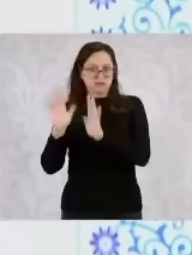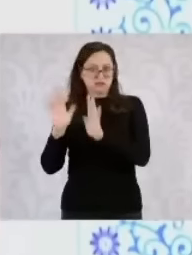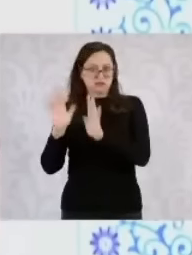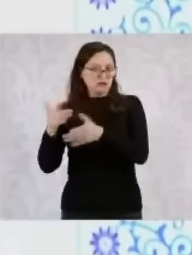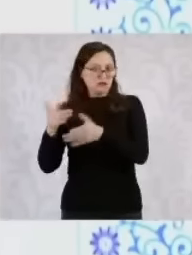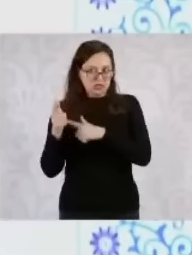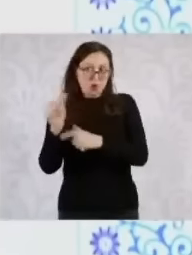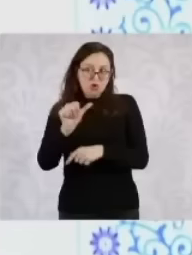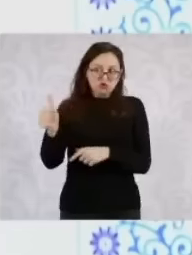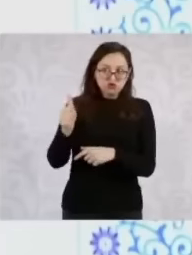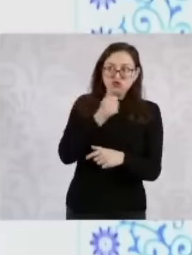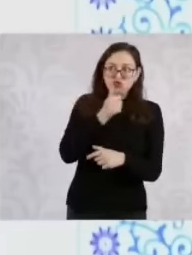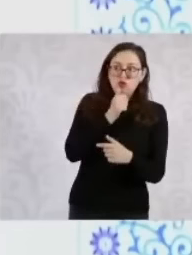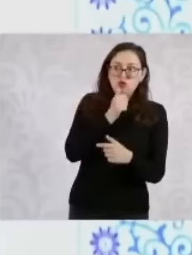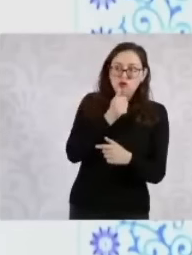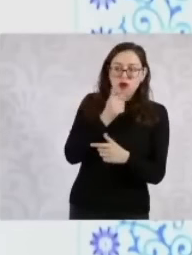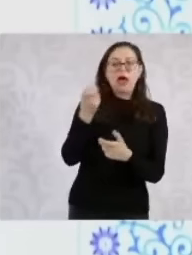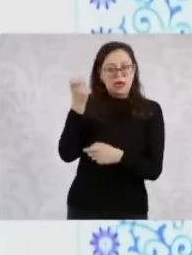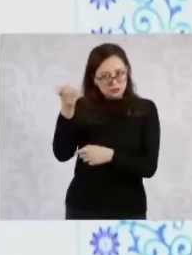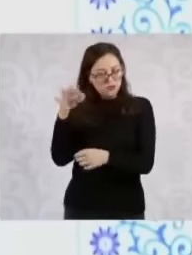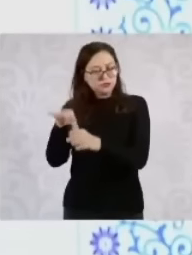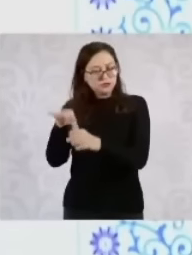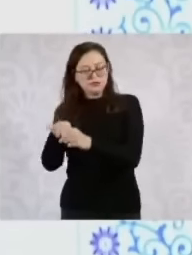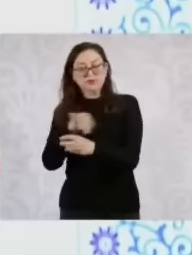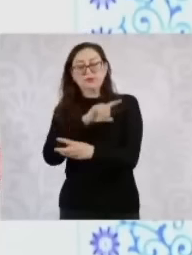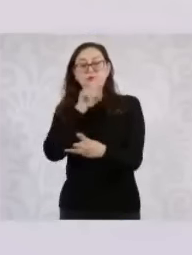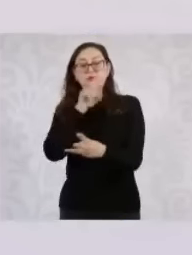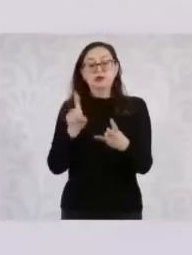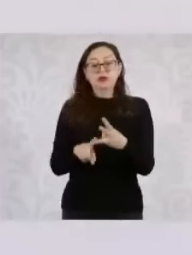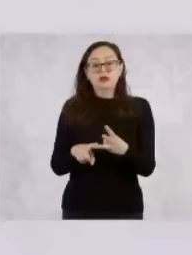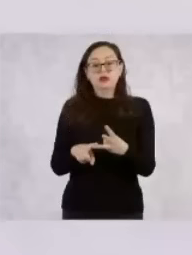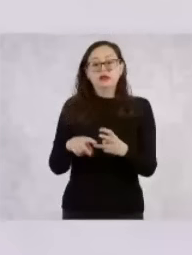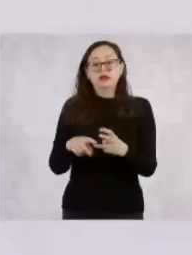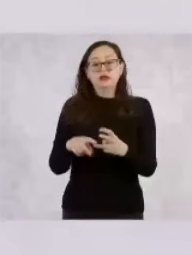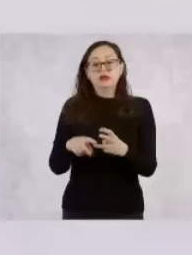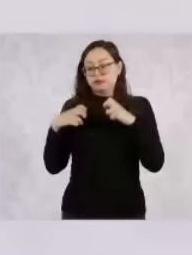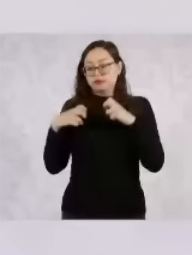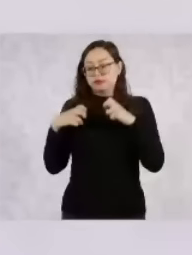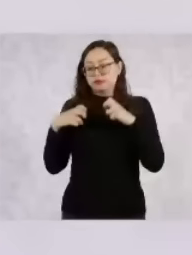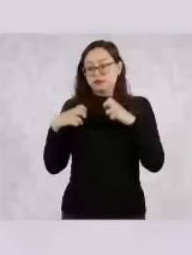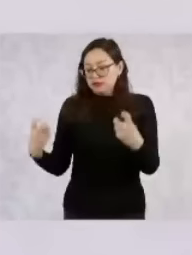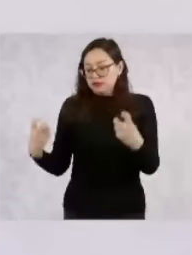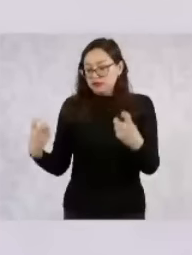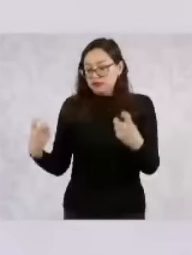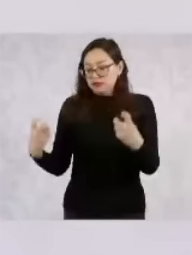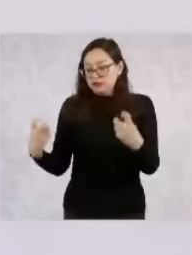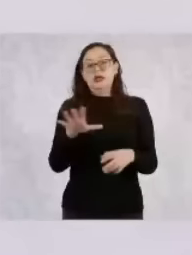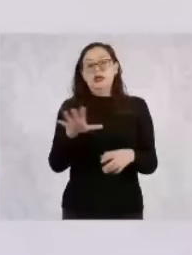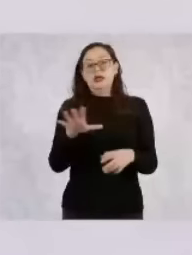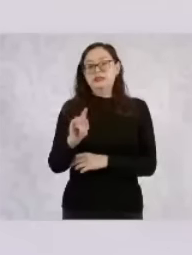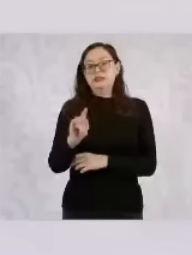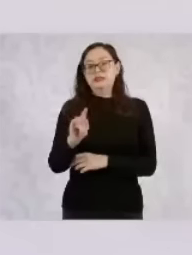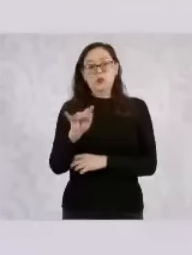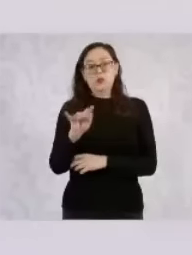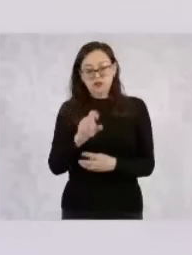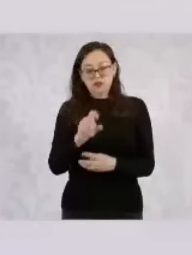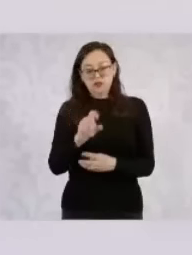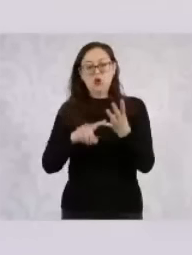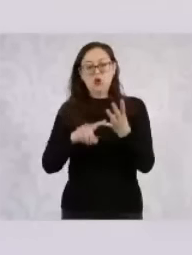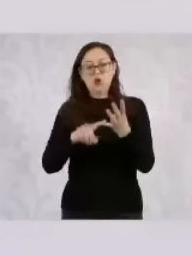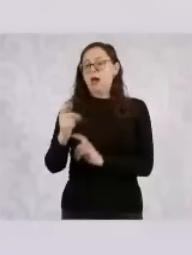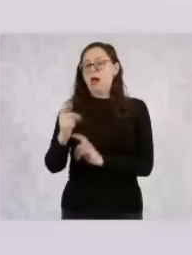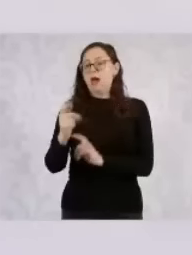próximos meses pero ya fue acordada su desaparición y entonces ahora todos los asuntos aos a esta elección se van